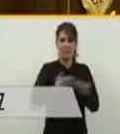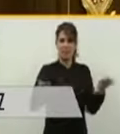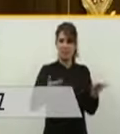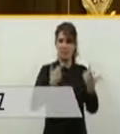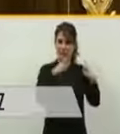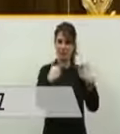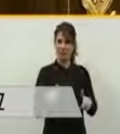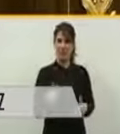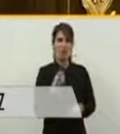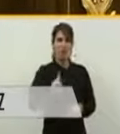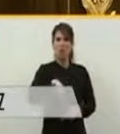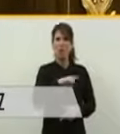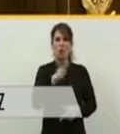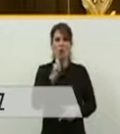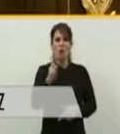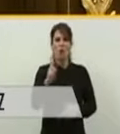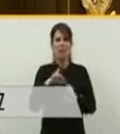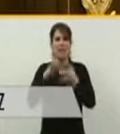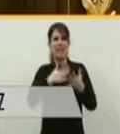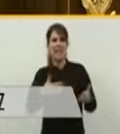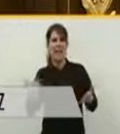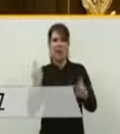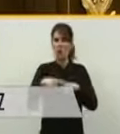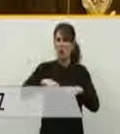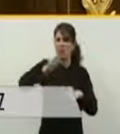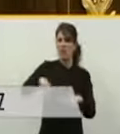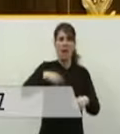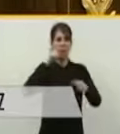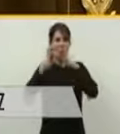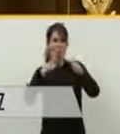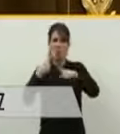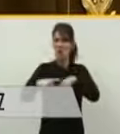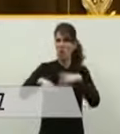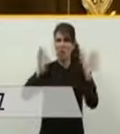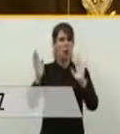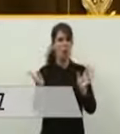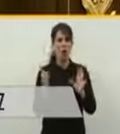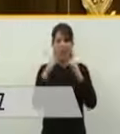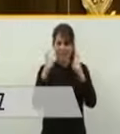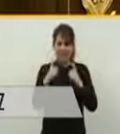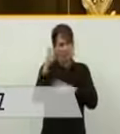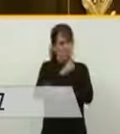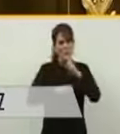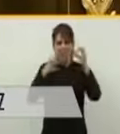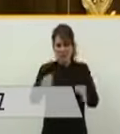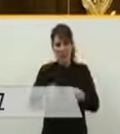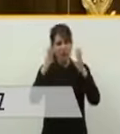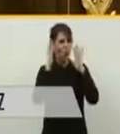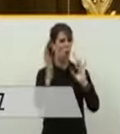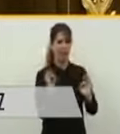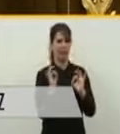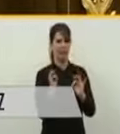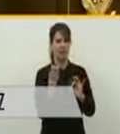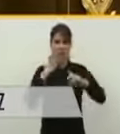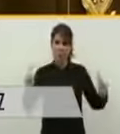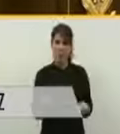de los sofistas que insultan y desprecian a la verdad. Nosotros somos coherentes continuamente y cuando hemos dicho en campaña electoral que Ciudadanos es la